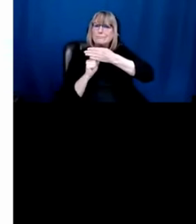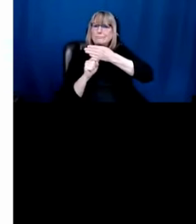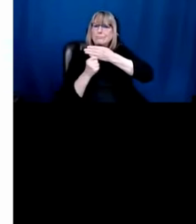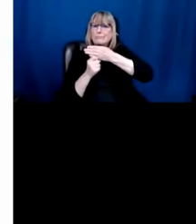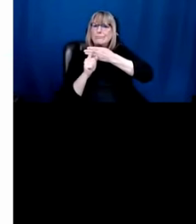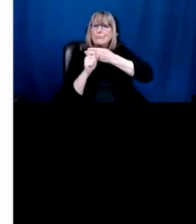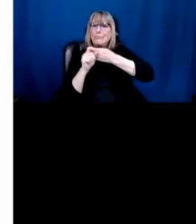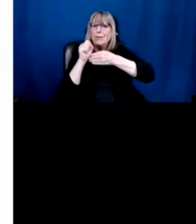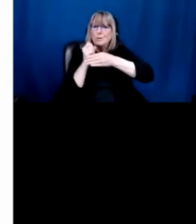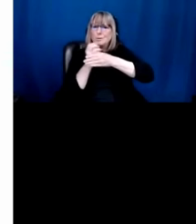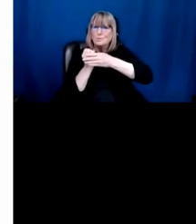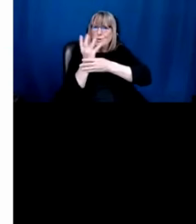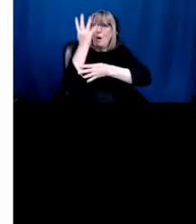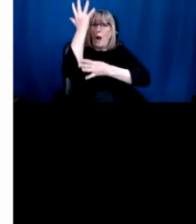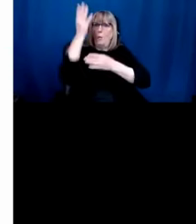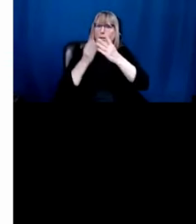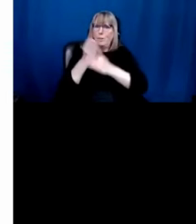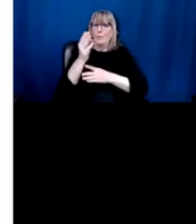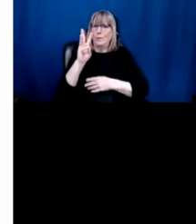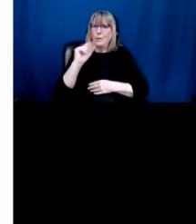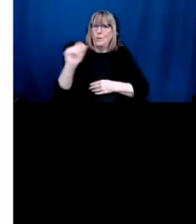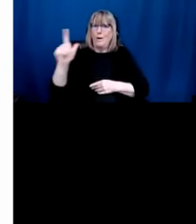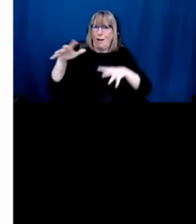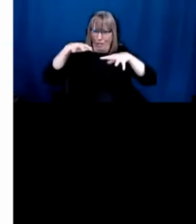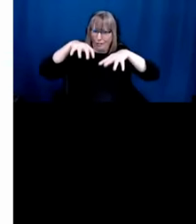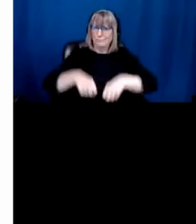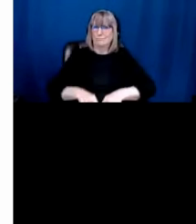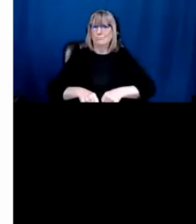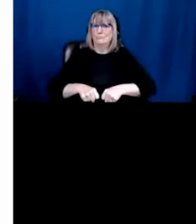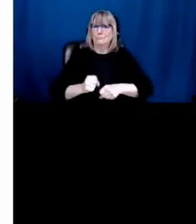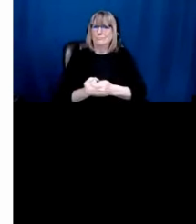habían árboles que estaban creciendo de la pared.